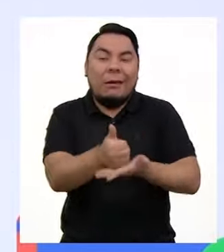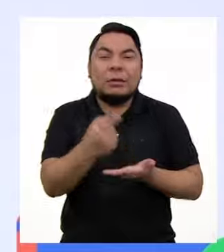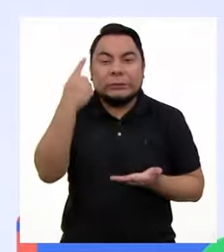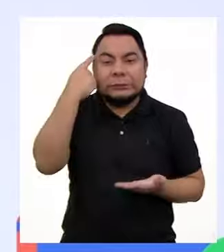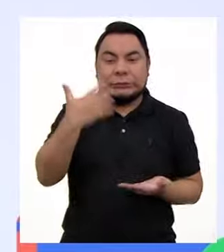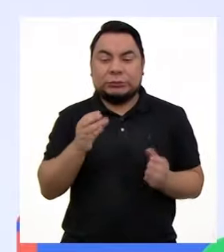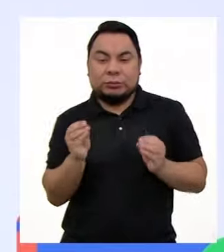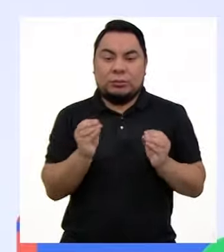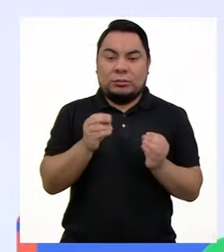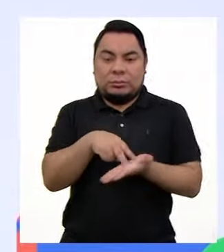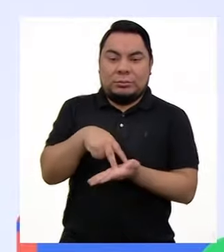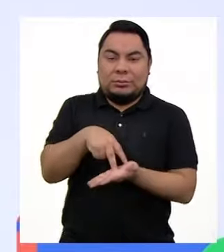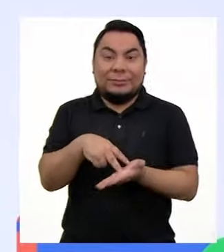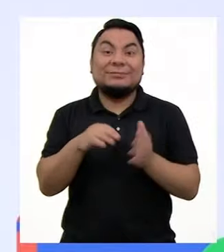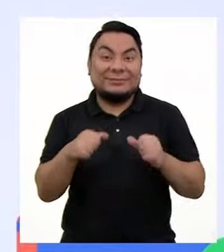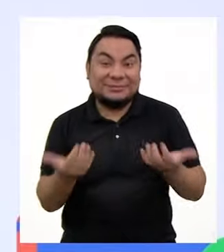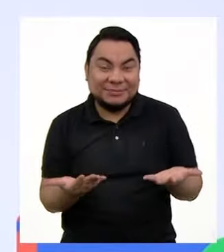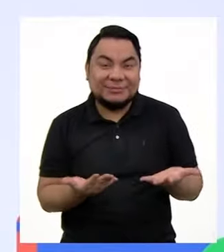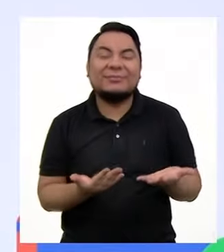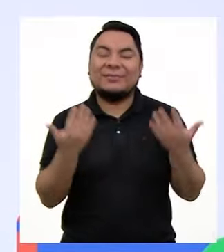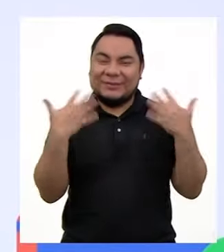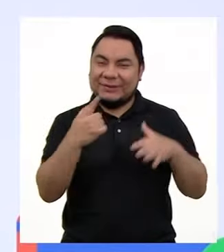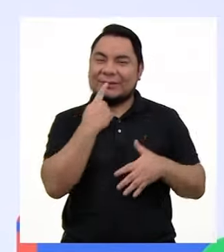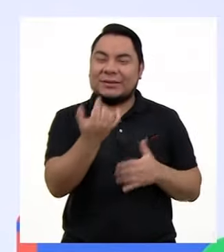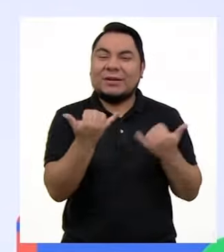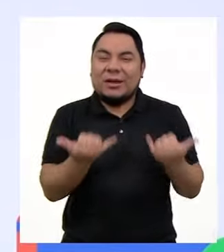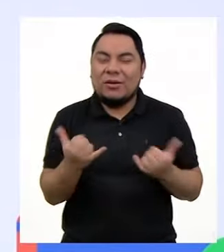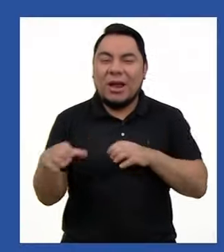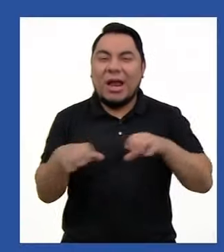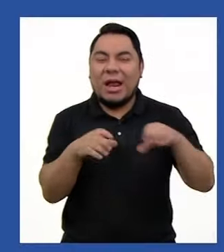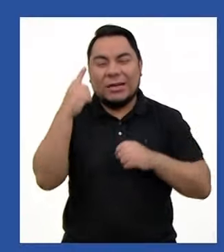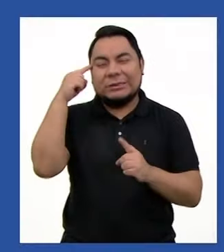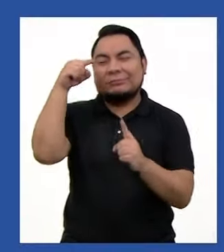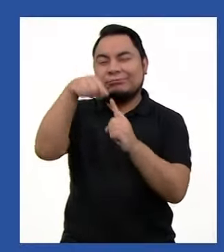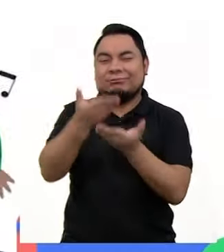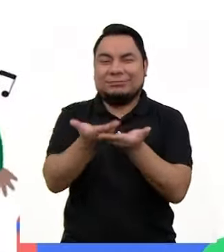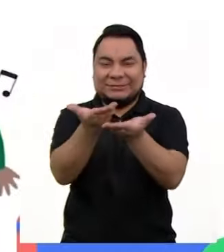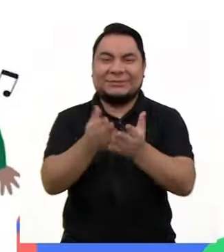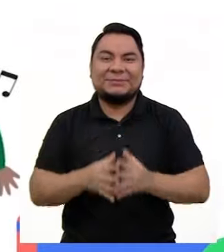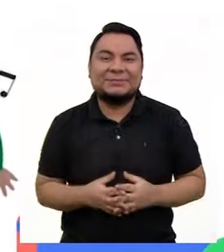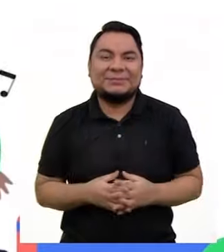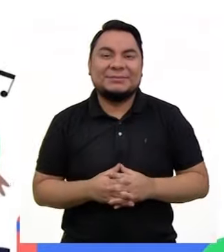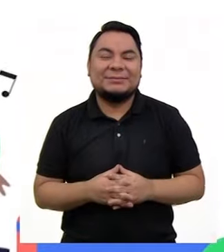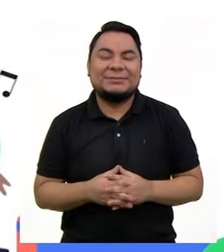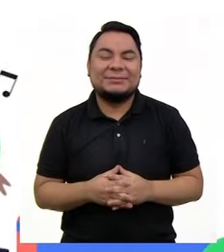su estabilidad. Dicho esto, ha llegado la hora del reto.